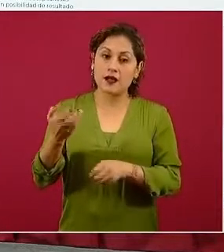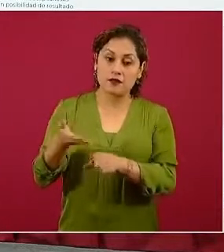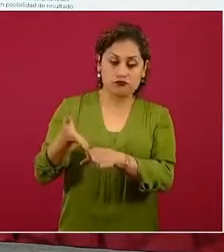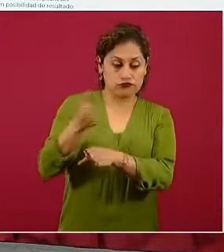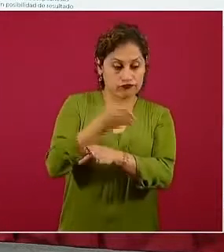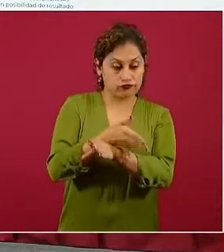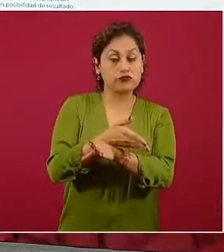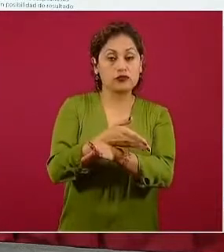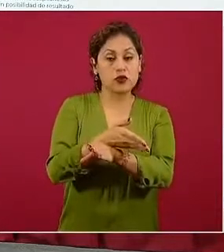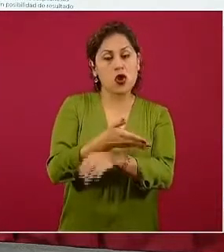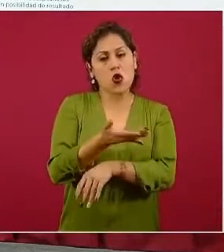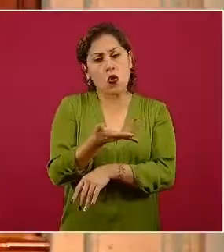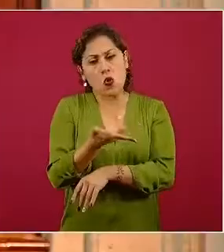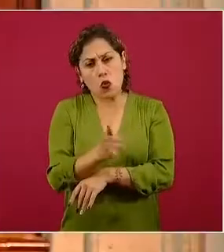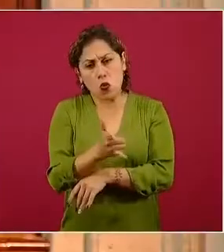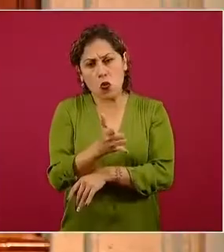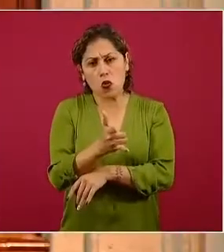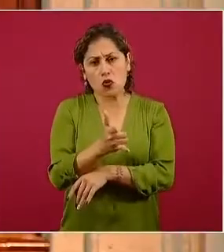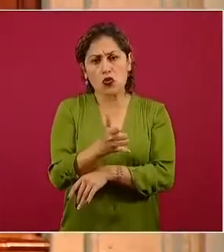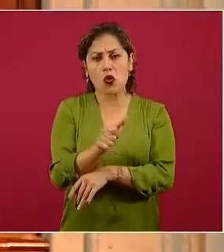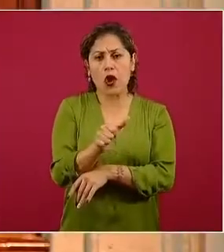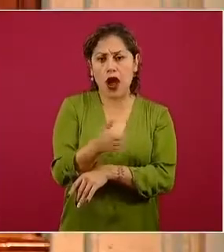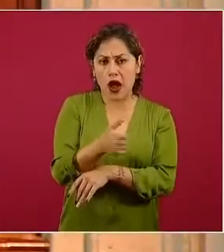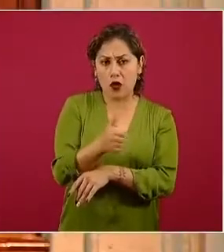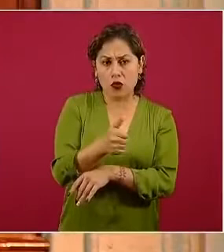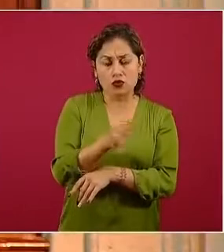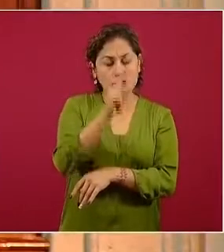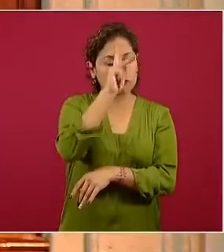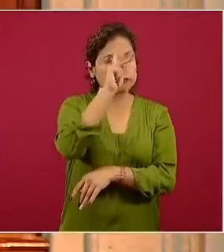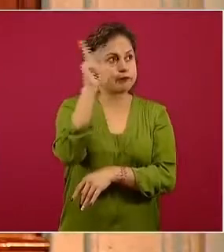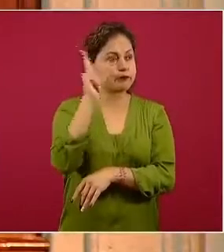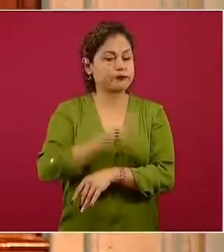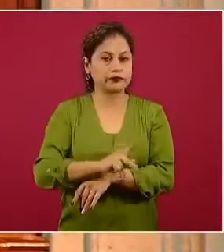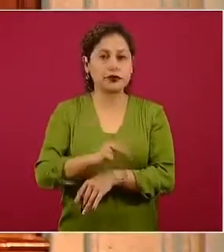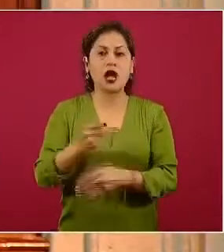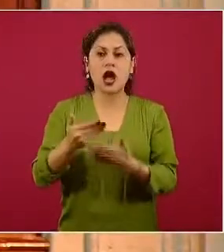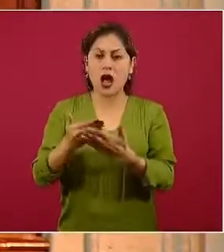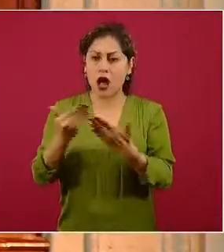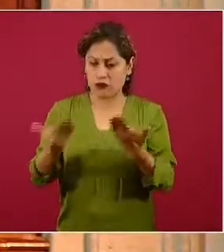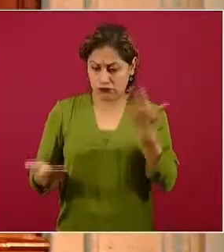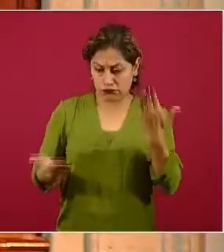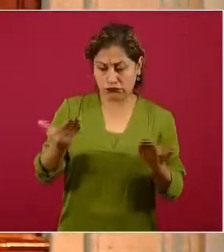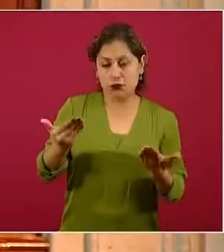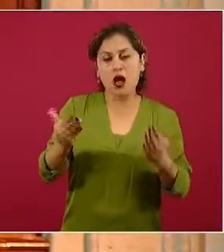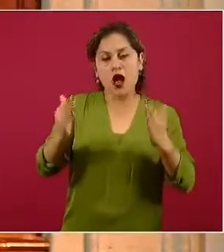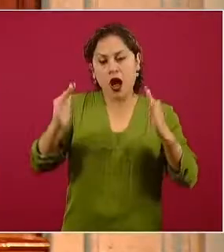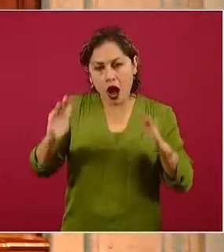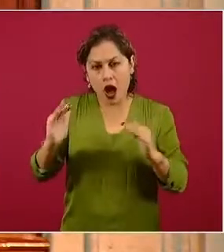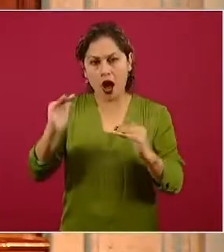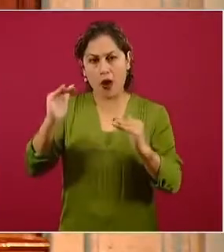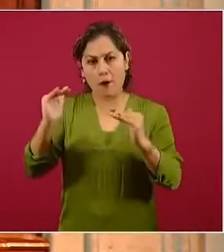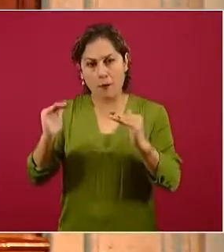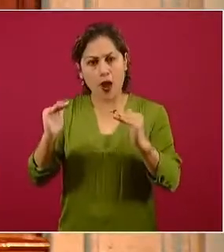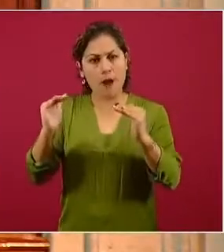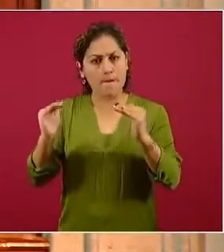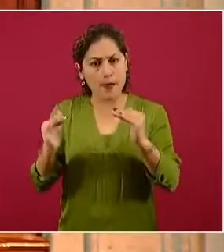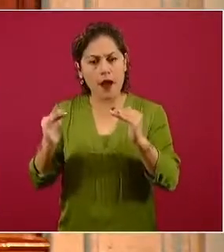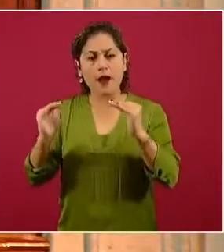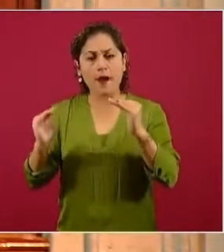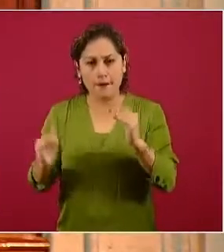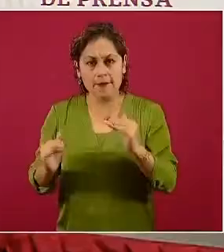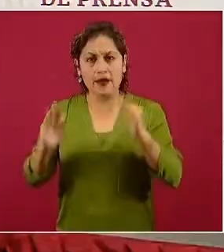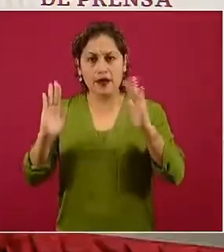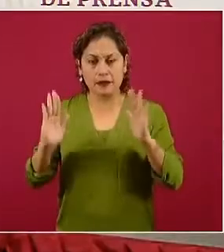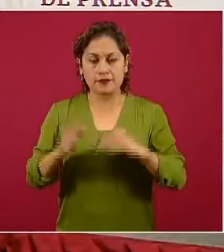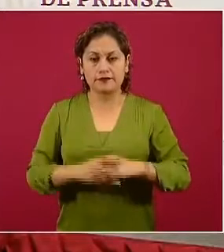fines de julio, principios de agosto, cuando tuvimos en su momento el primer pico, el primer acme, la